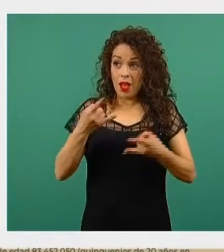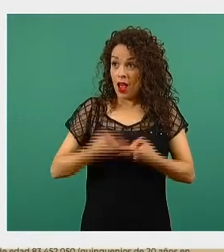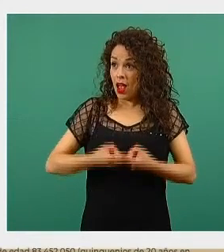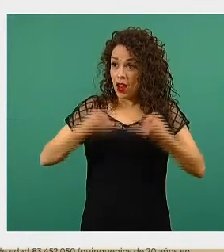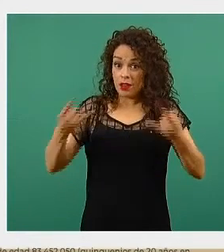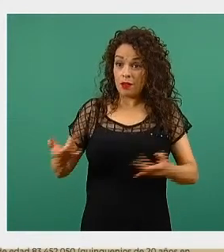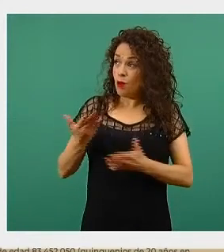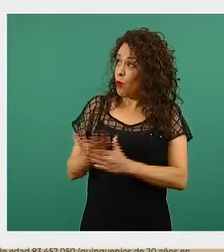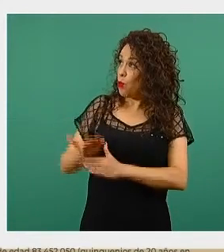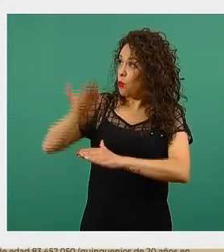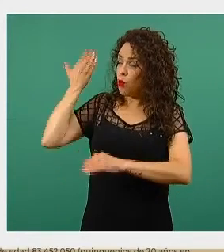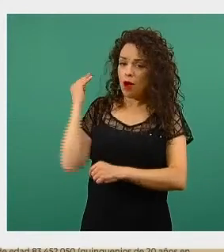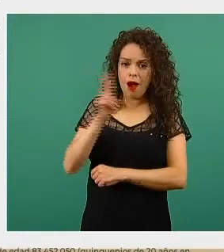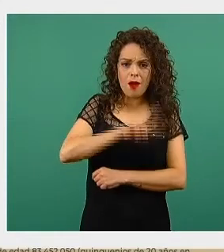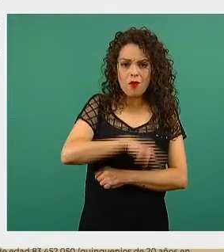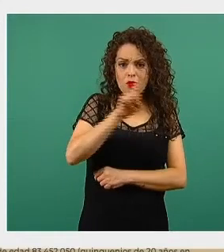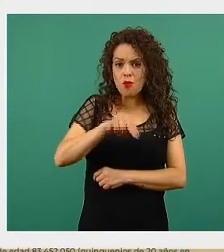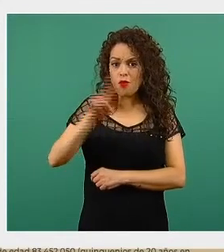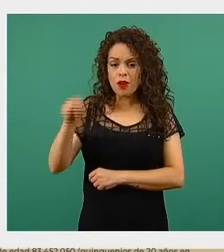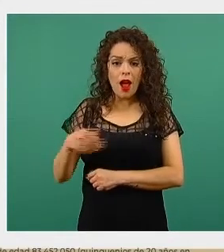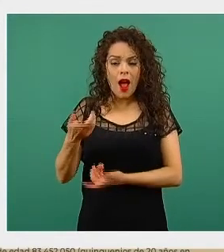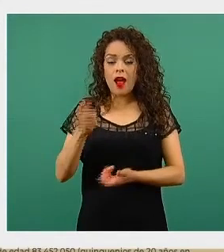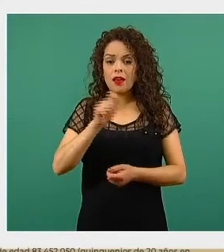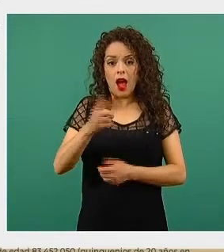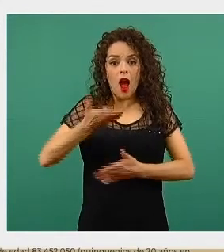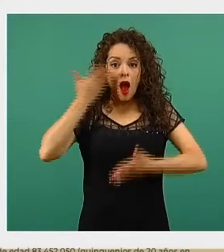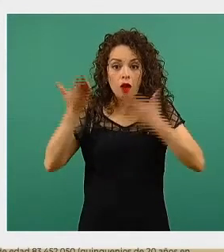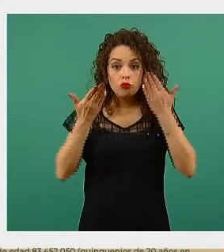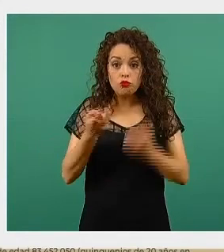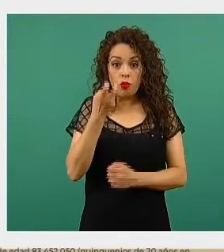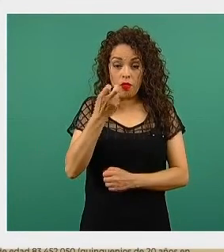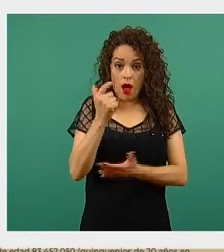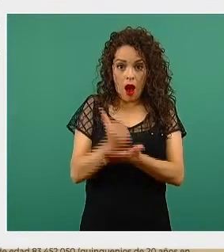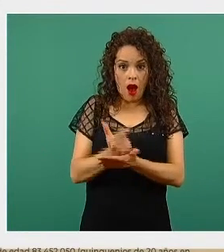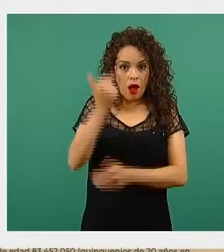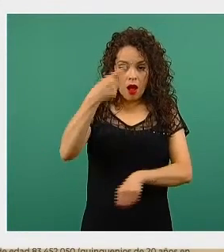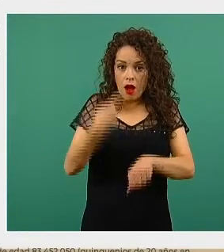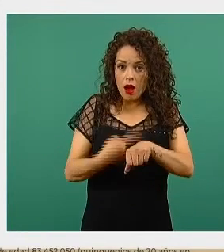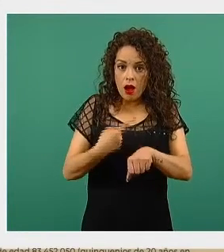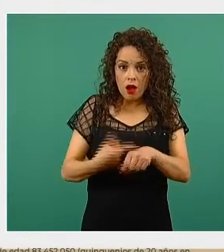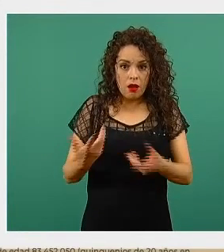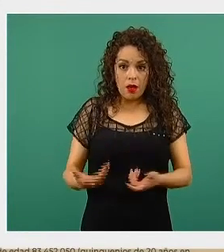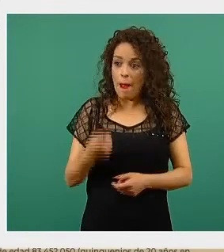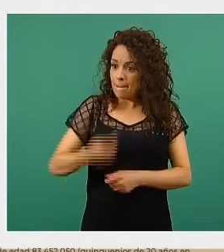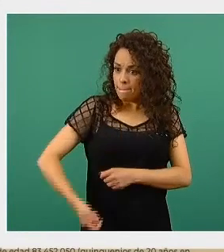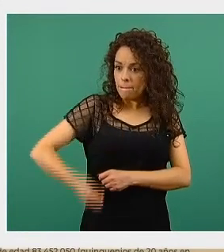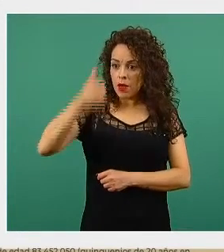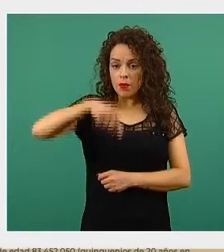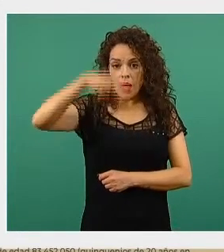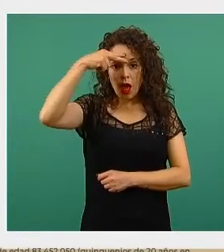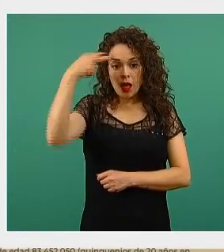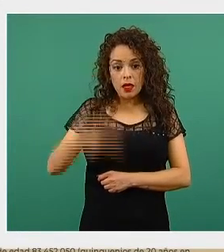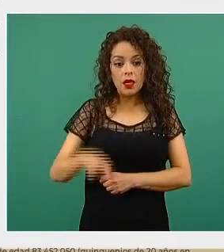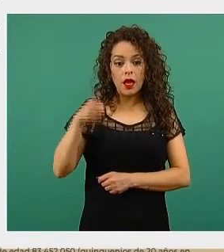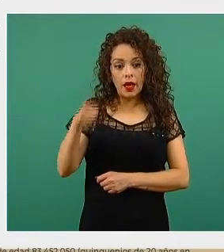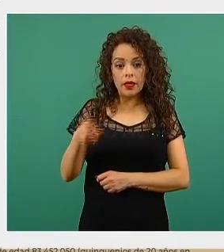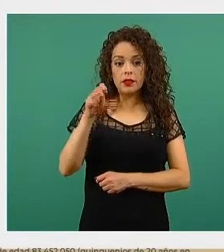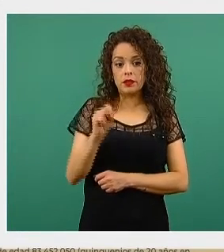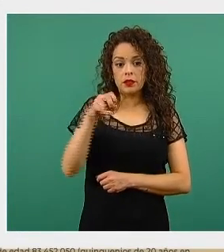ha estudiado una enfermedad de esta magnitud. Es la primera vez en México que el Sistema Nacional de Vigilancia